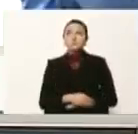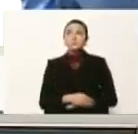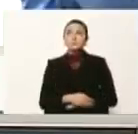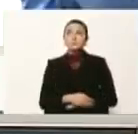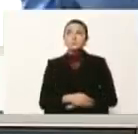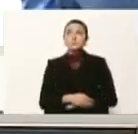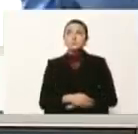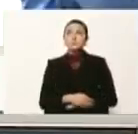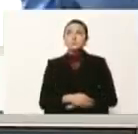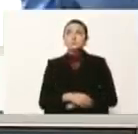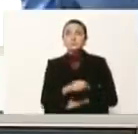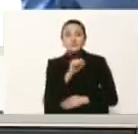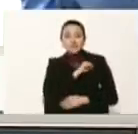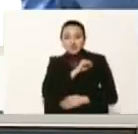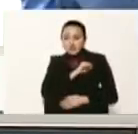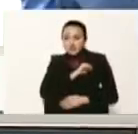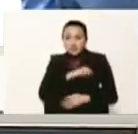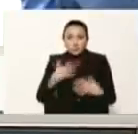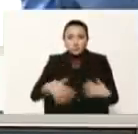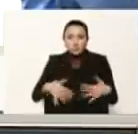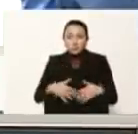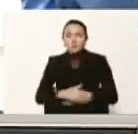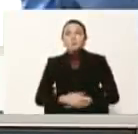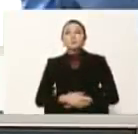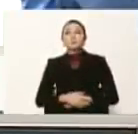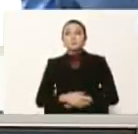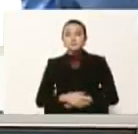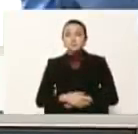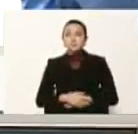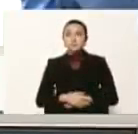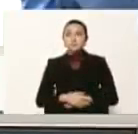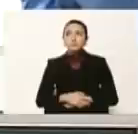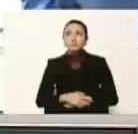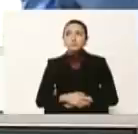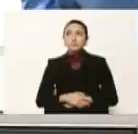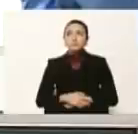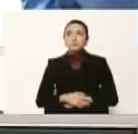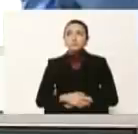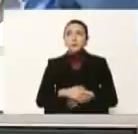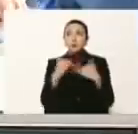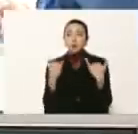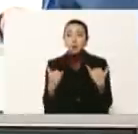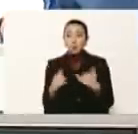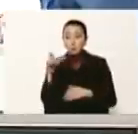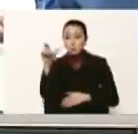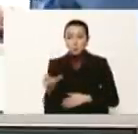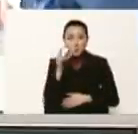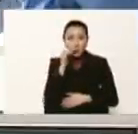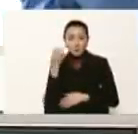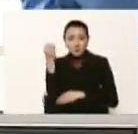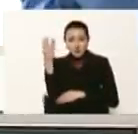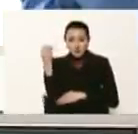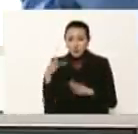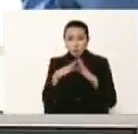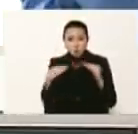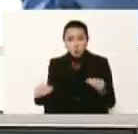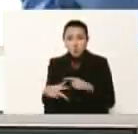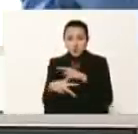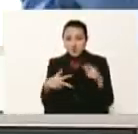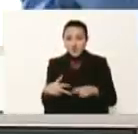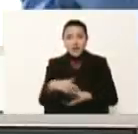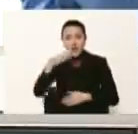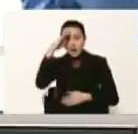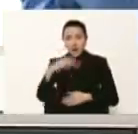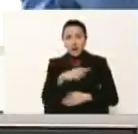Hay angustia en Nariño, hay angustia en Nariño. Están en este momento declarando los tres